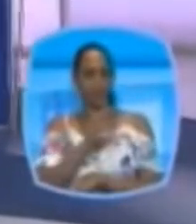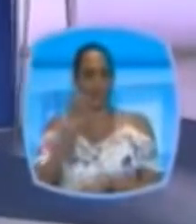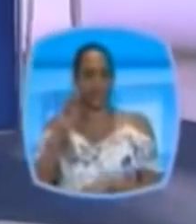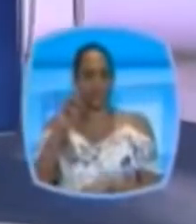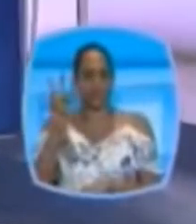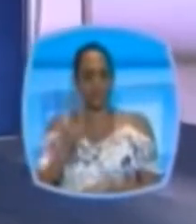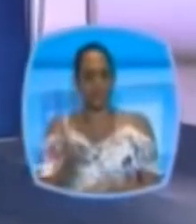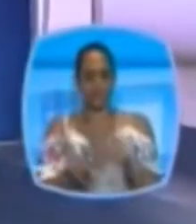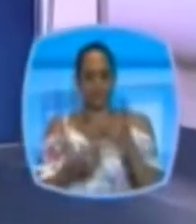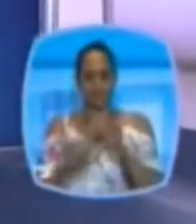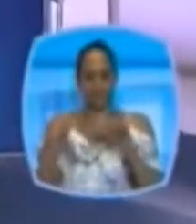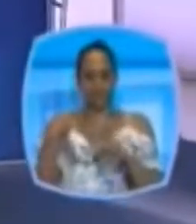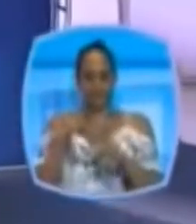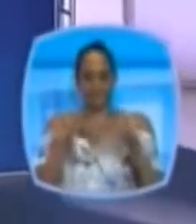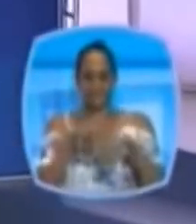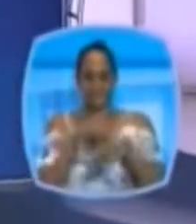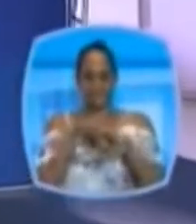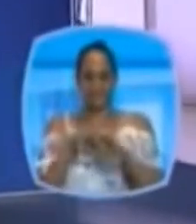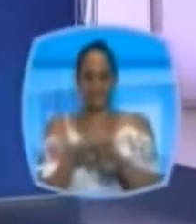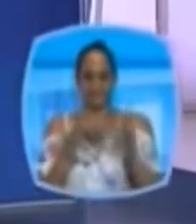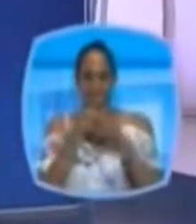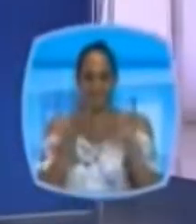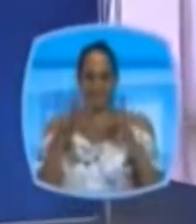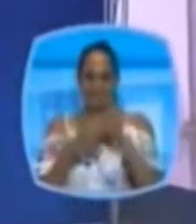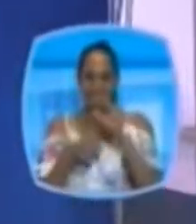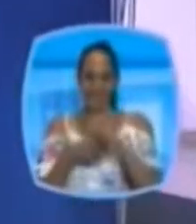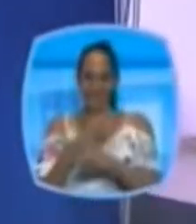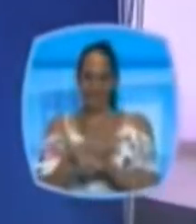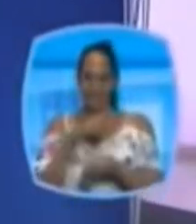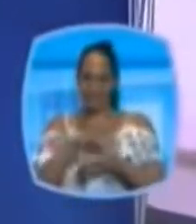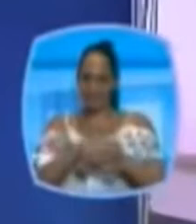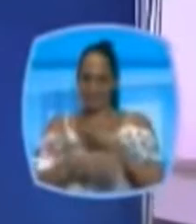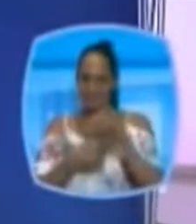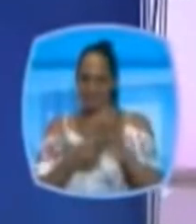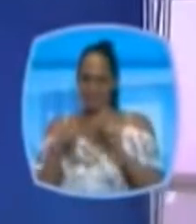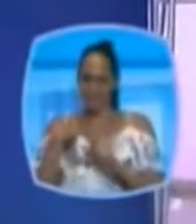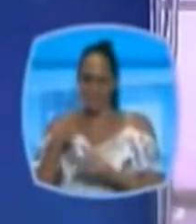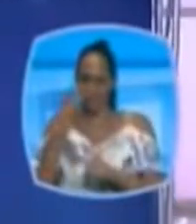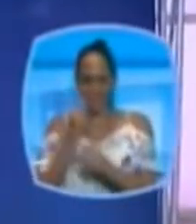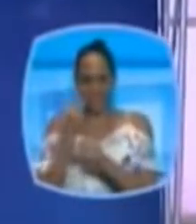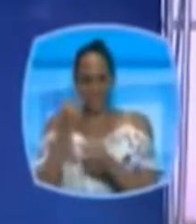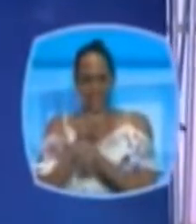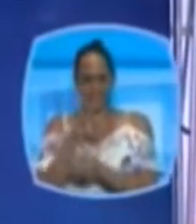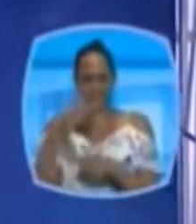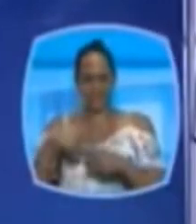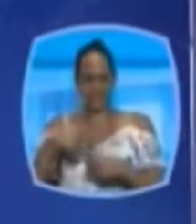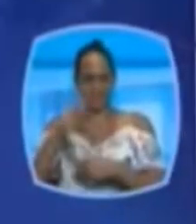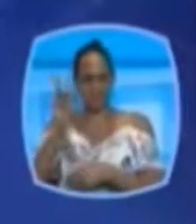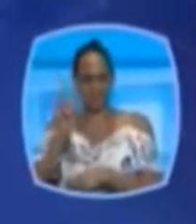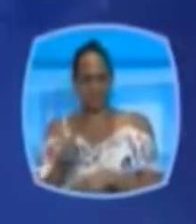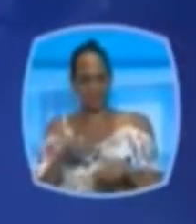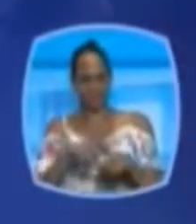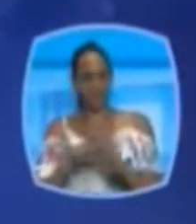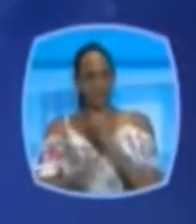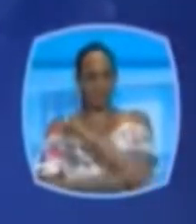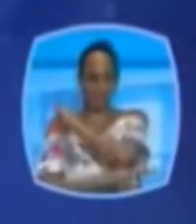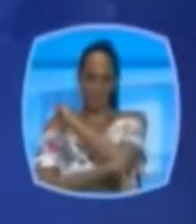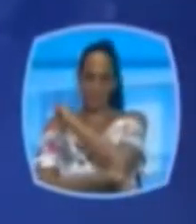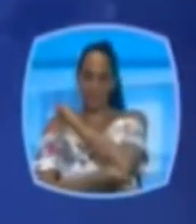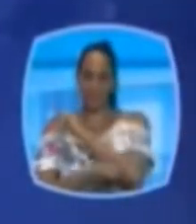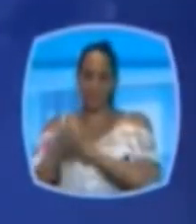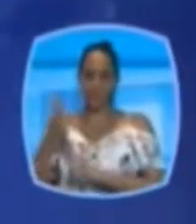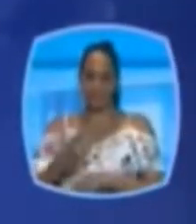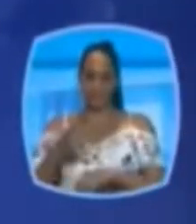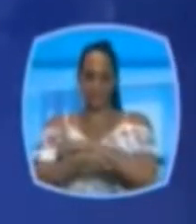a Venezuela. Ministerio Público informó que fueron detenidos 2 empleados de PDVSA por corrupción.